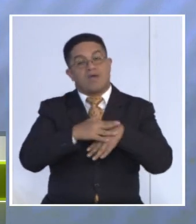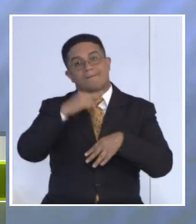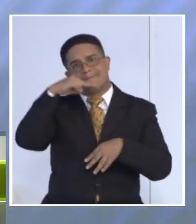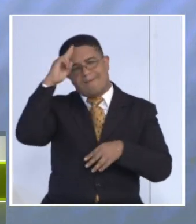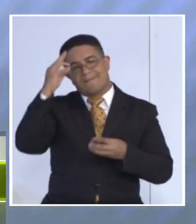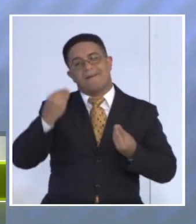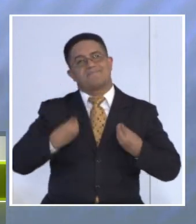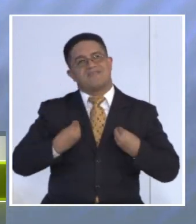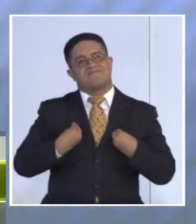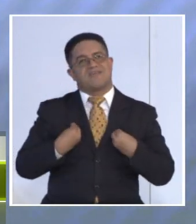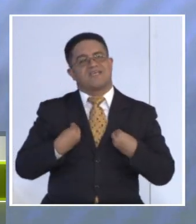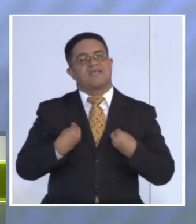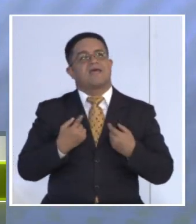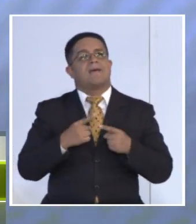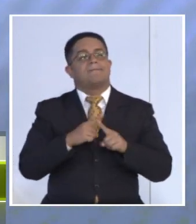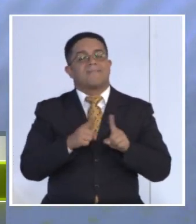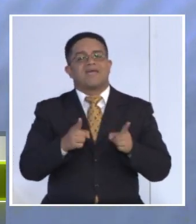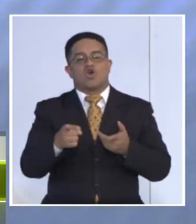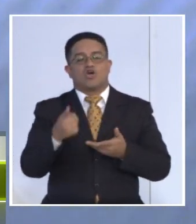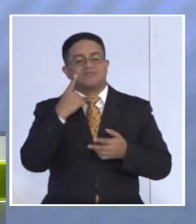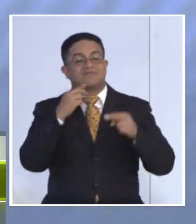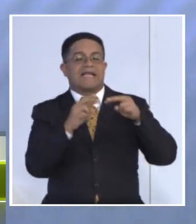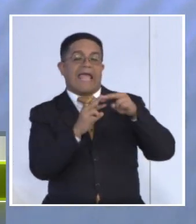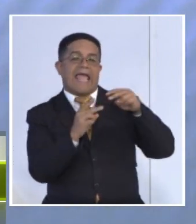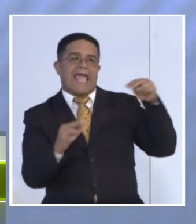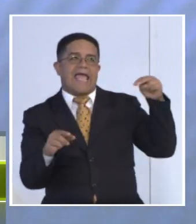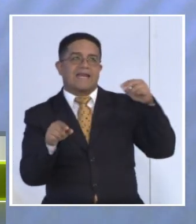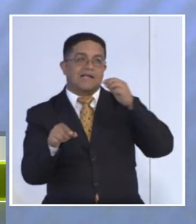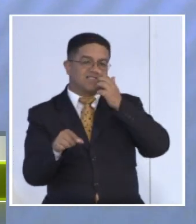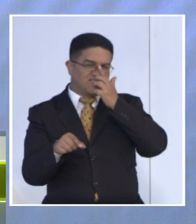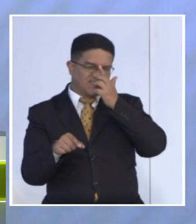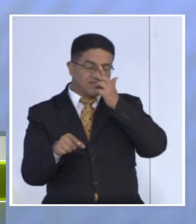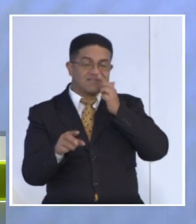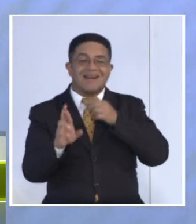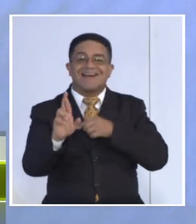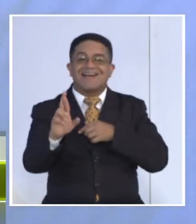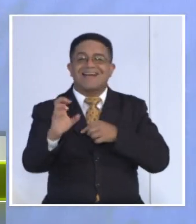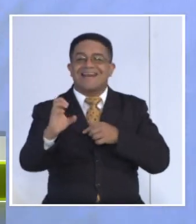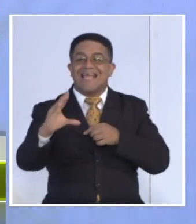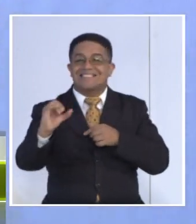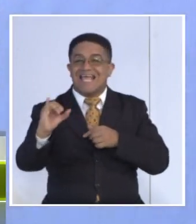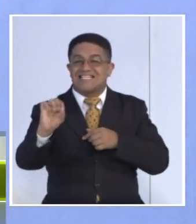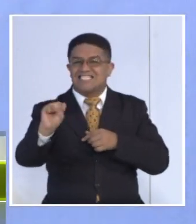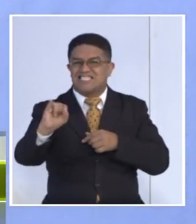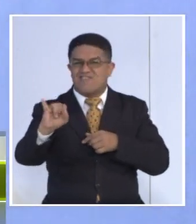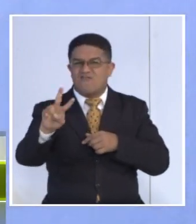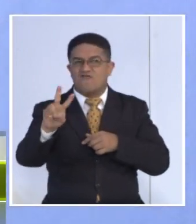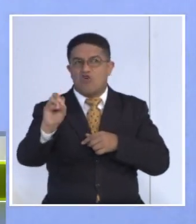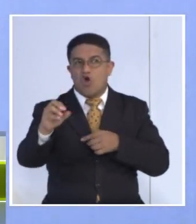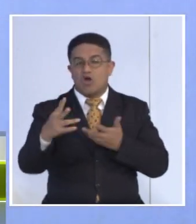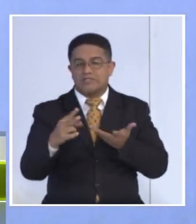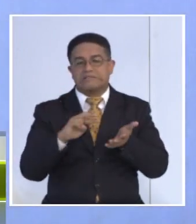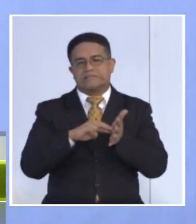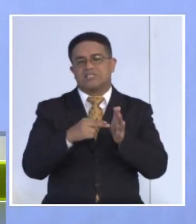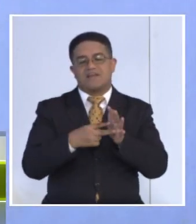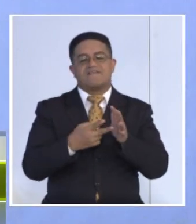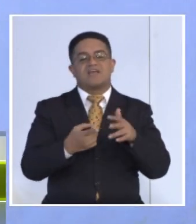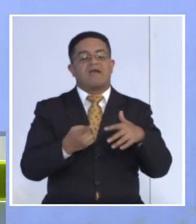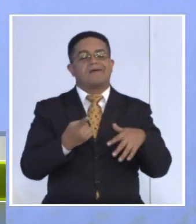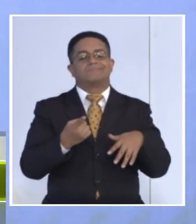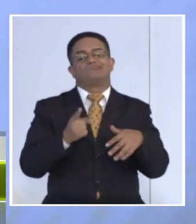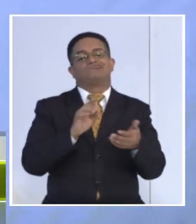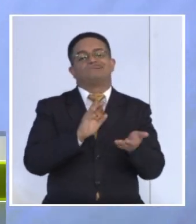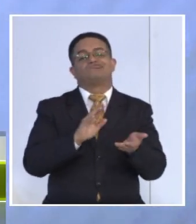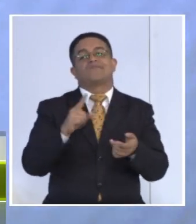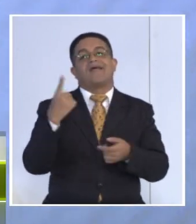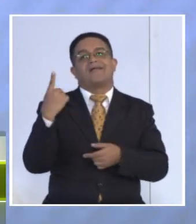cuando son enfermedades con genes recesivos, están ahí dormiditos. Están dormiditos y no aparecen los síntomas en los padres, pero porque ellos son solamente portadores, tienen la mitad de la